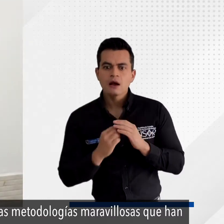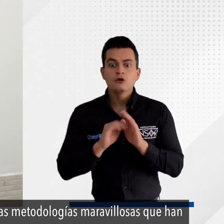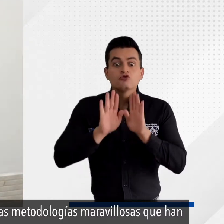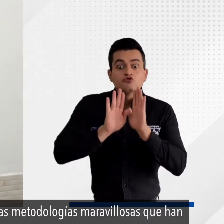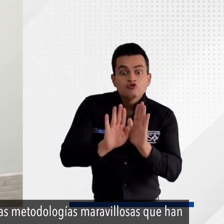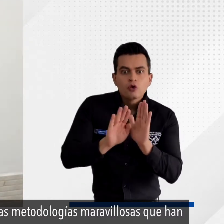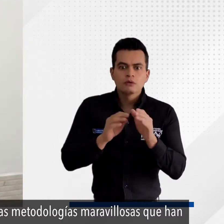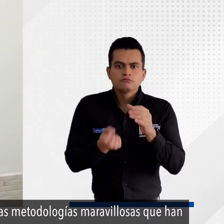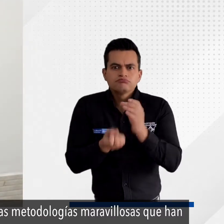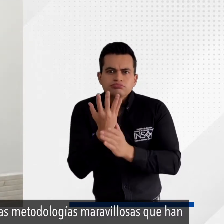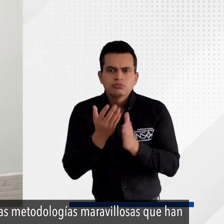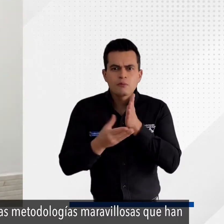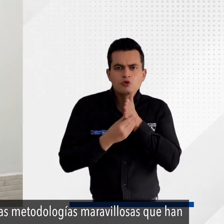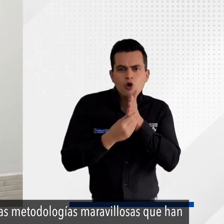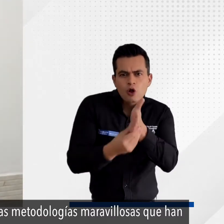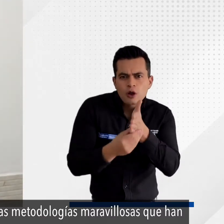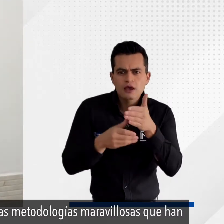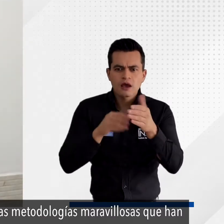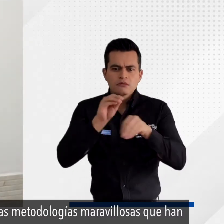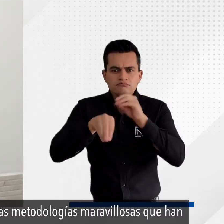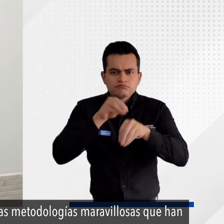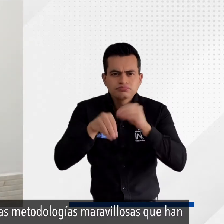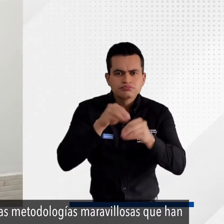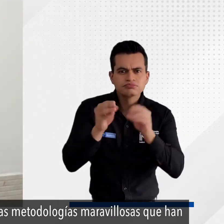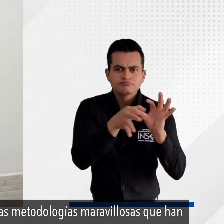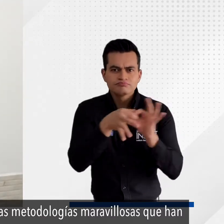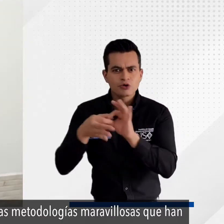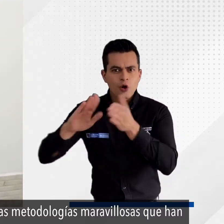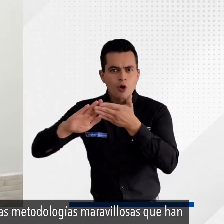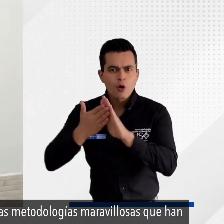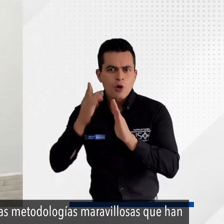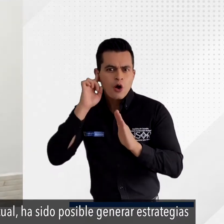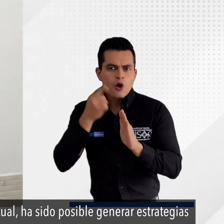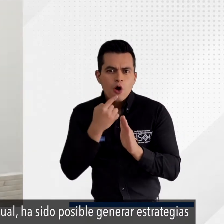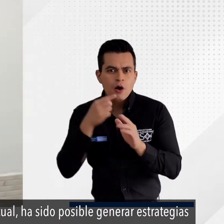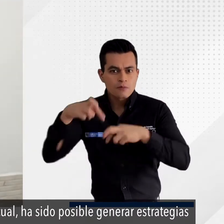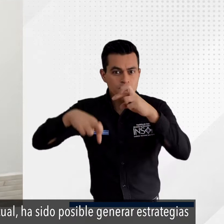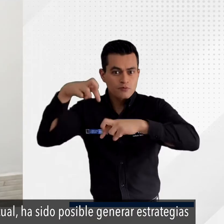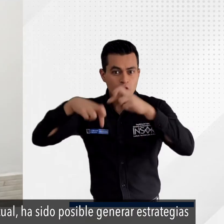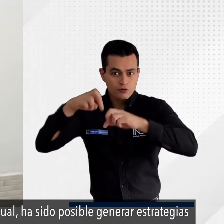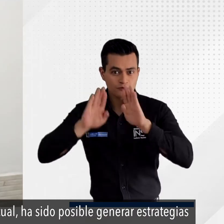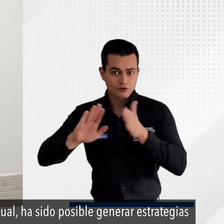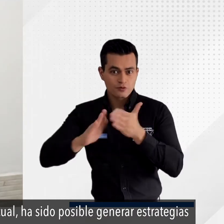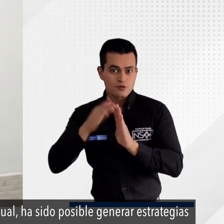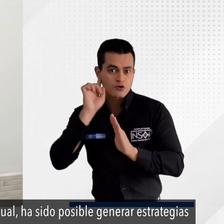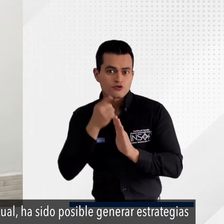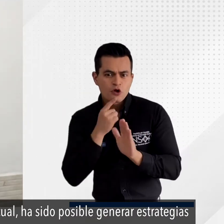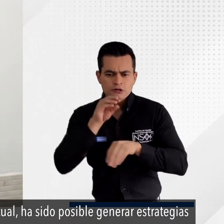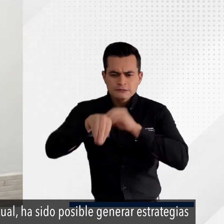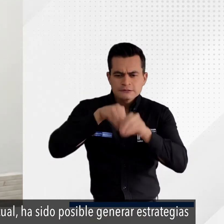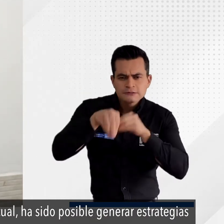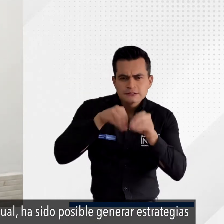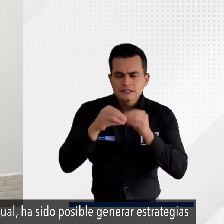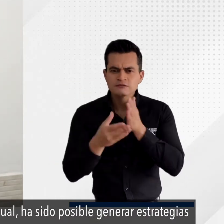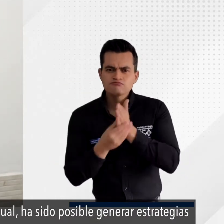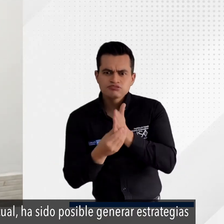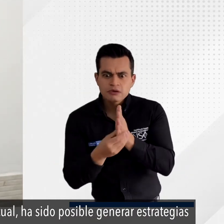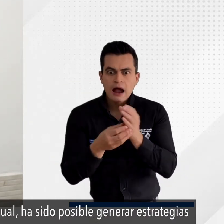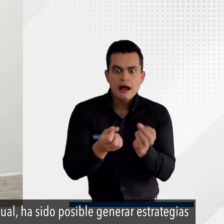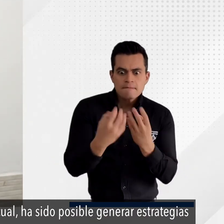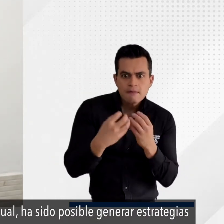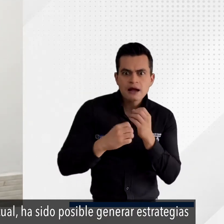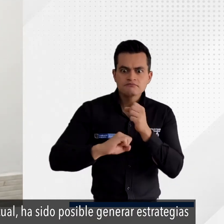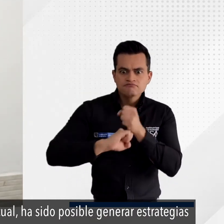compartiendo esas metodologías maravillosas que han construido con la misma comunidad, con profesionales de la comunidad sorda, con la